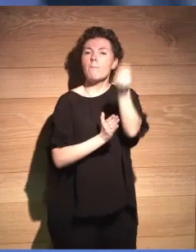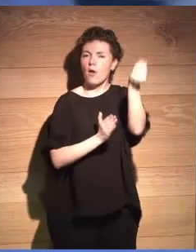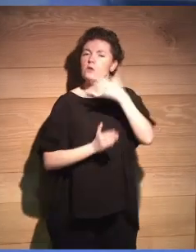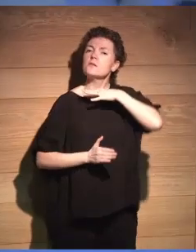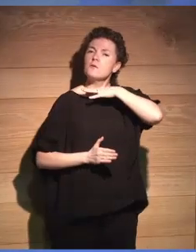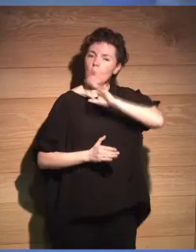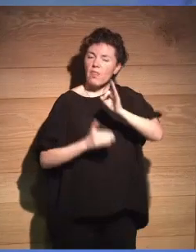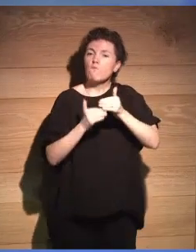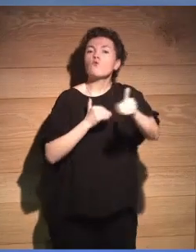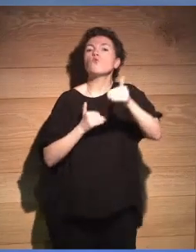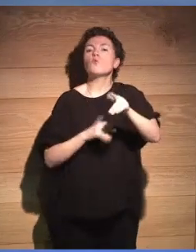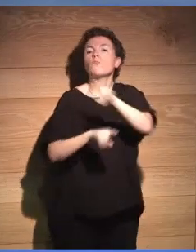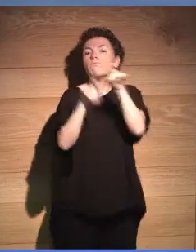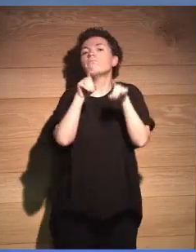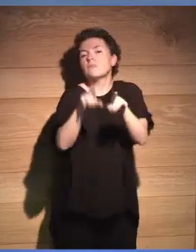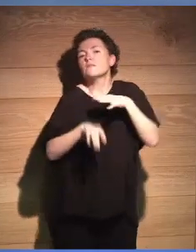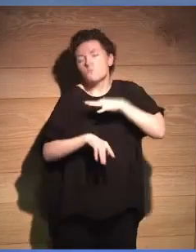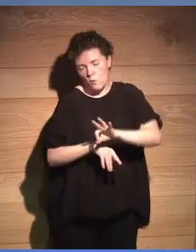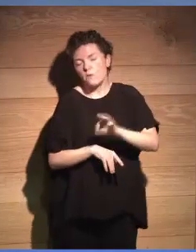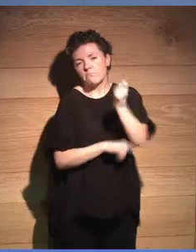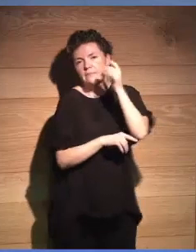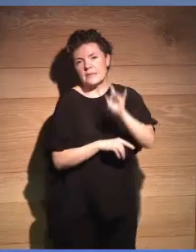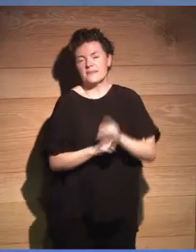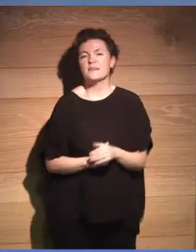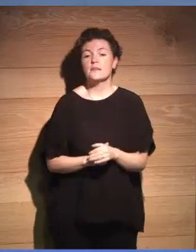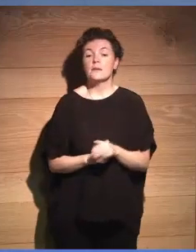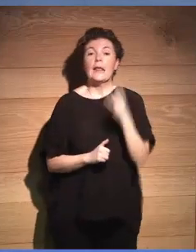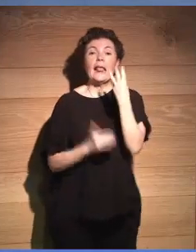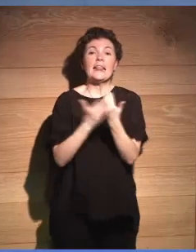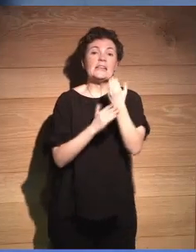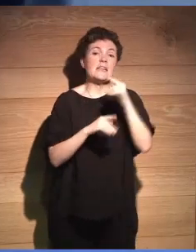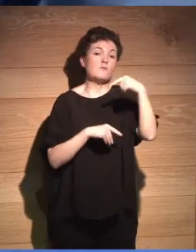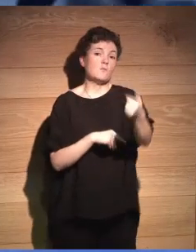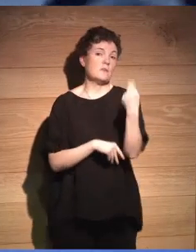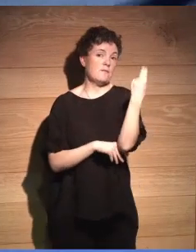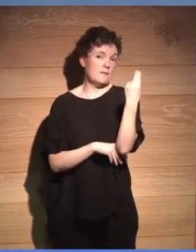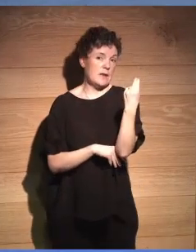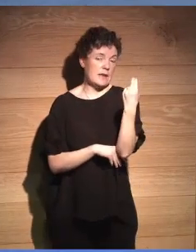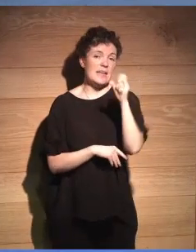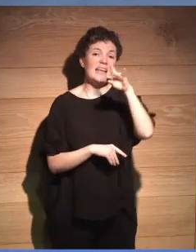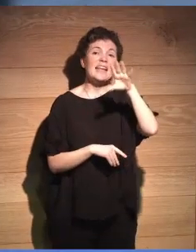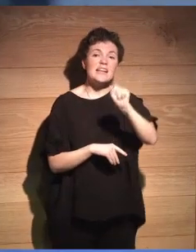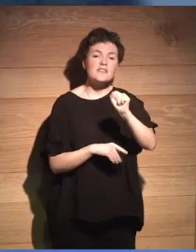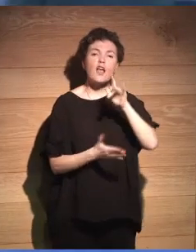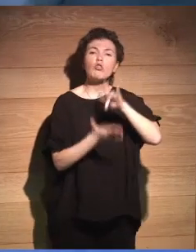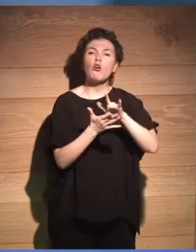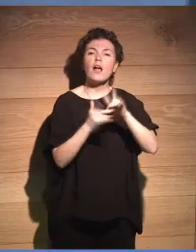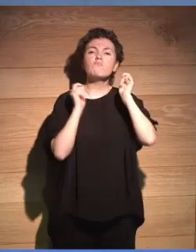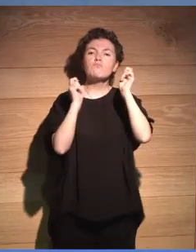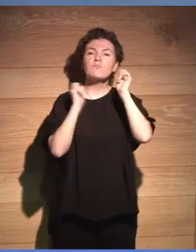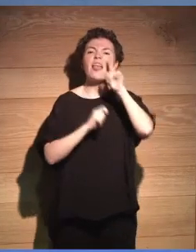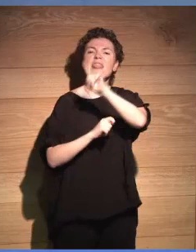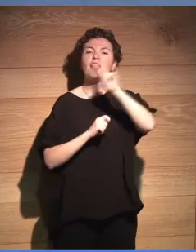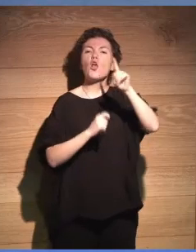será posible en algún momento. Y dentro de 3 días, el viernes, Ilsa habría cumplido